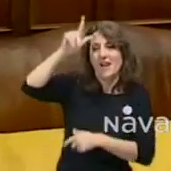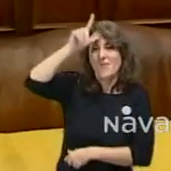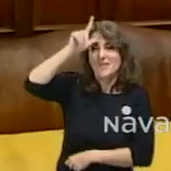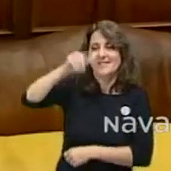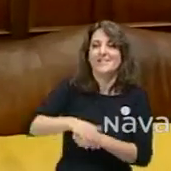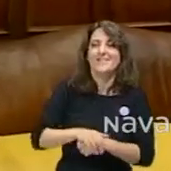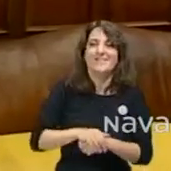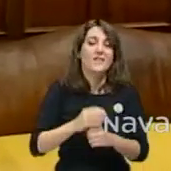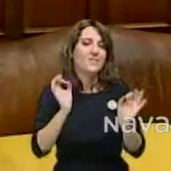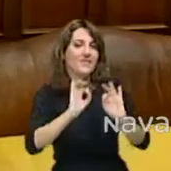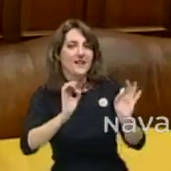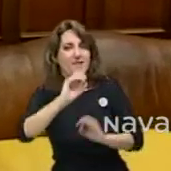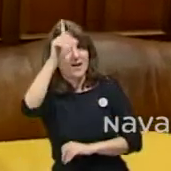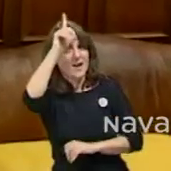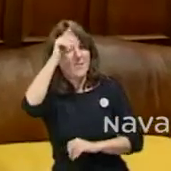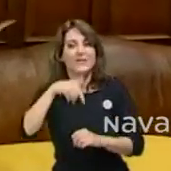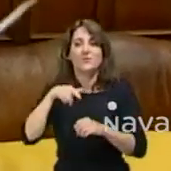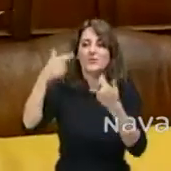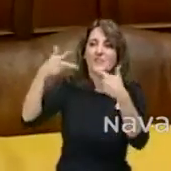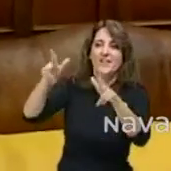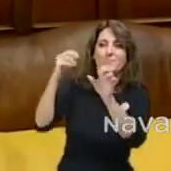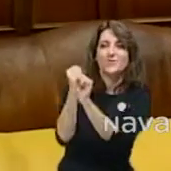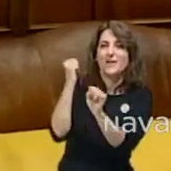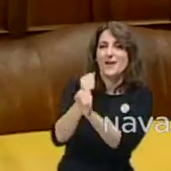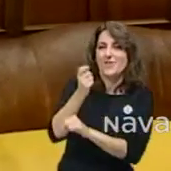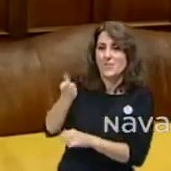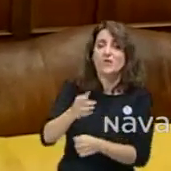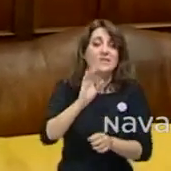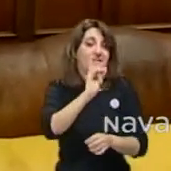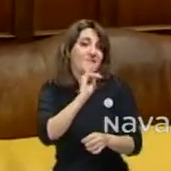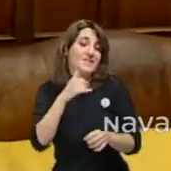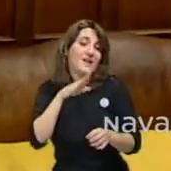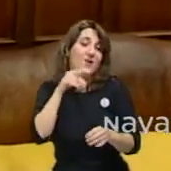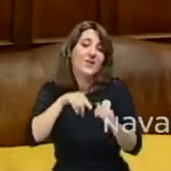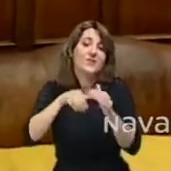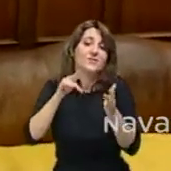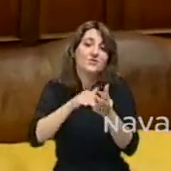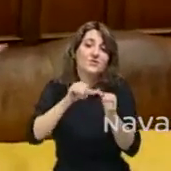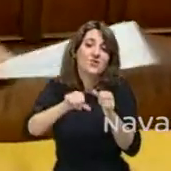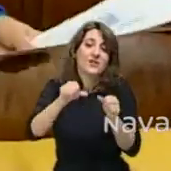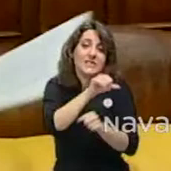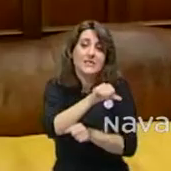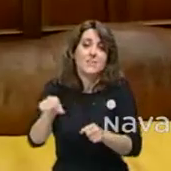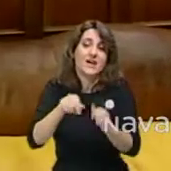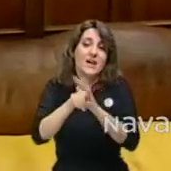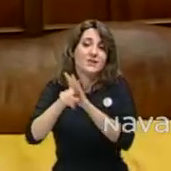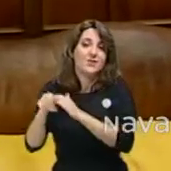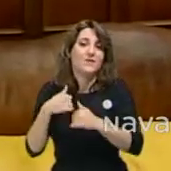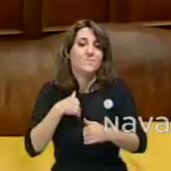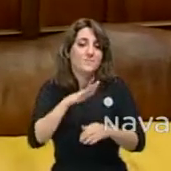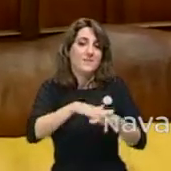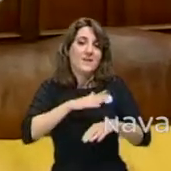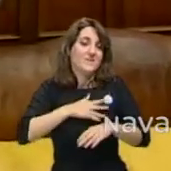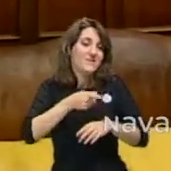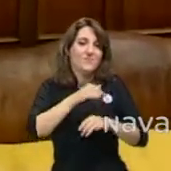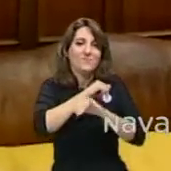schön. Y le dejamos trabajando un poquito. Bueno, pues sí, ahora tenemos que gestionar un poco lo de la semana y para mí ha sido un gran placer que hayáis